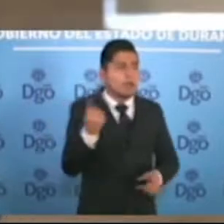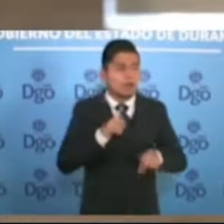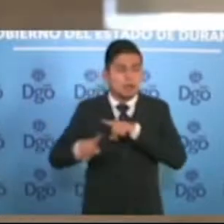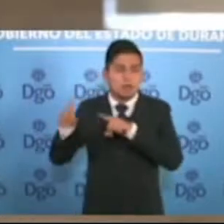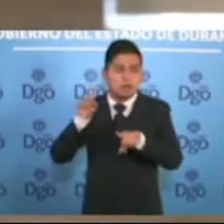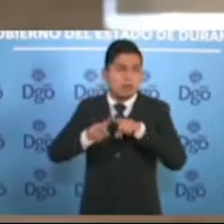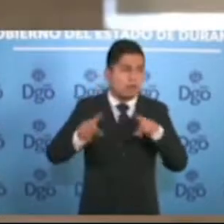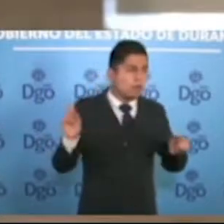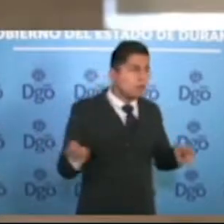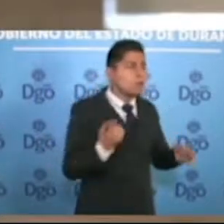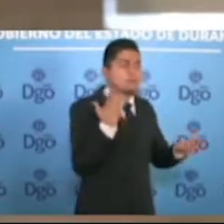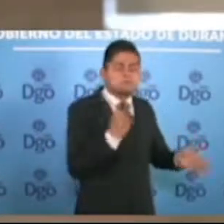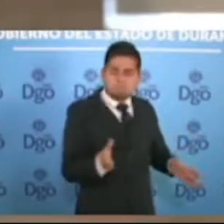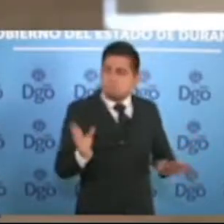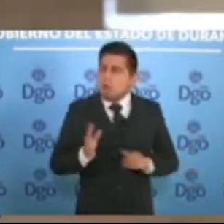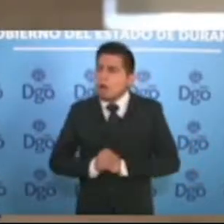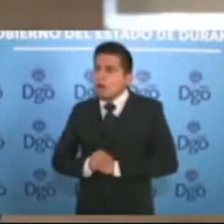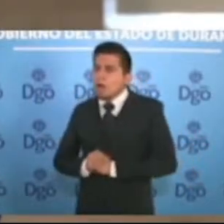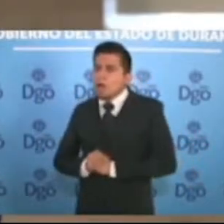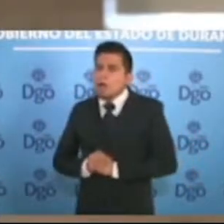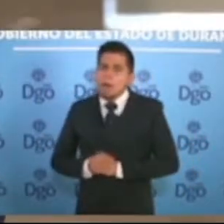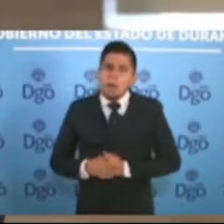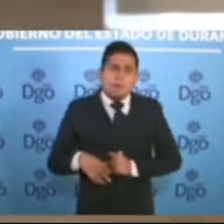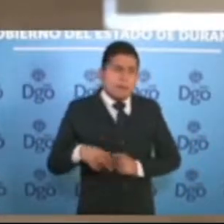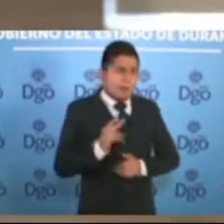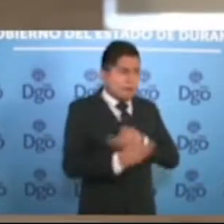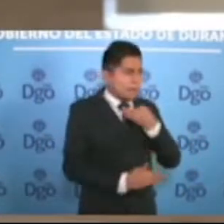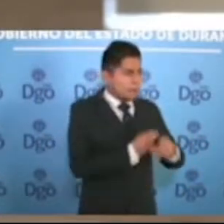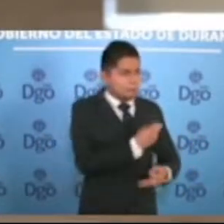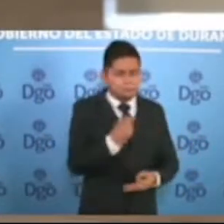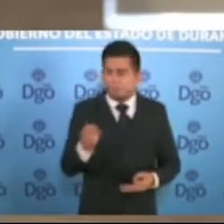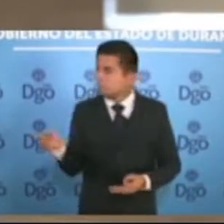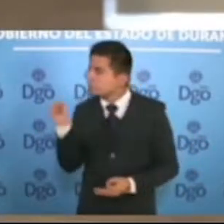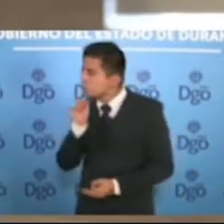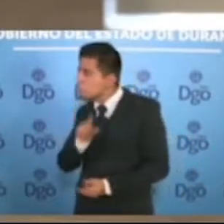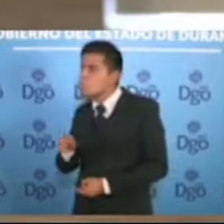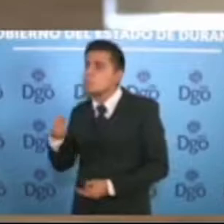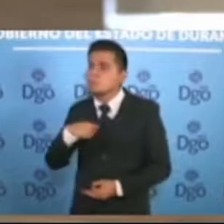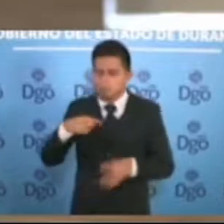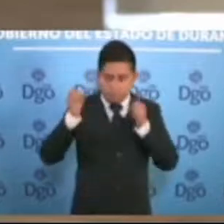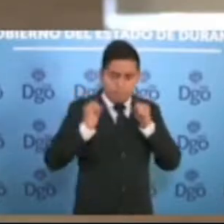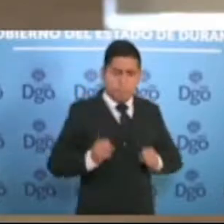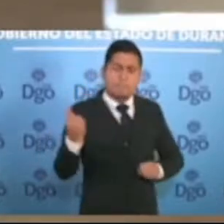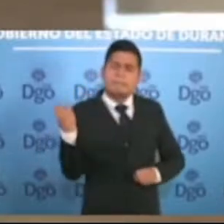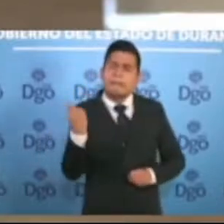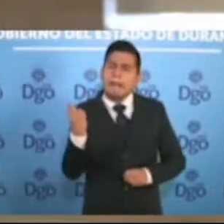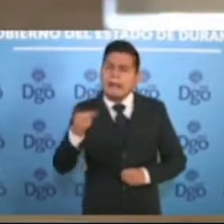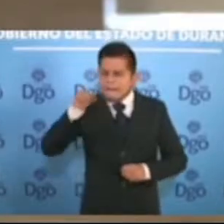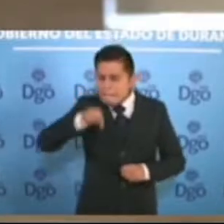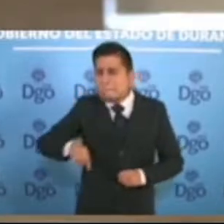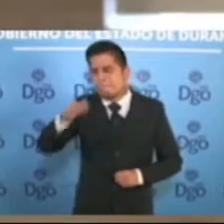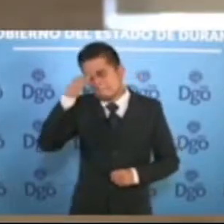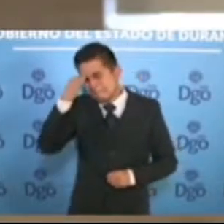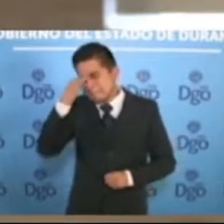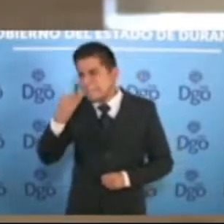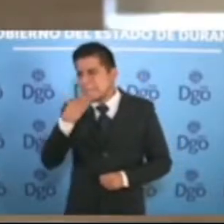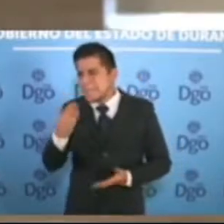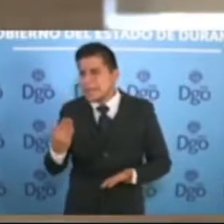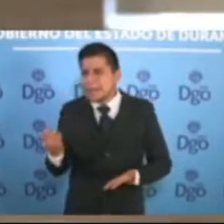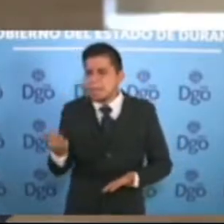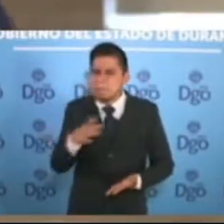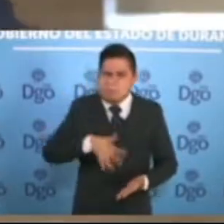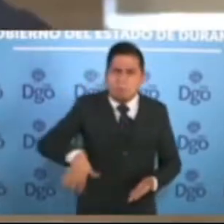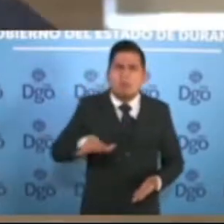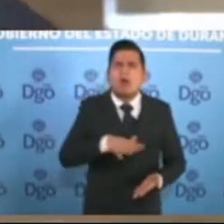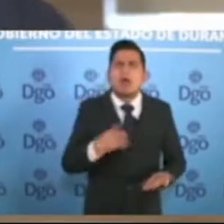que sea distinto, pero que en todos estoy seguro que coincidimos en que lo que buscamos es